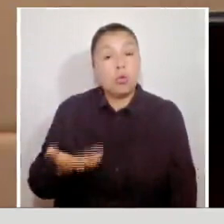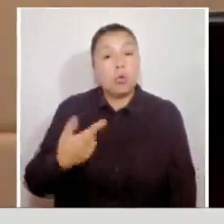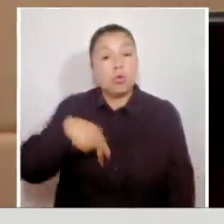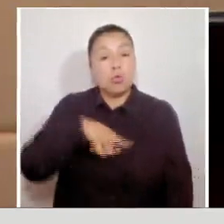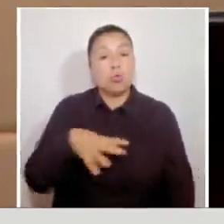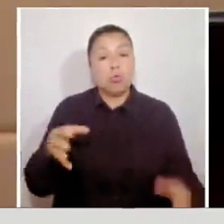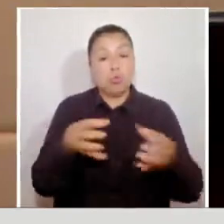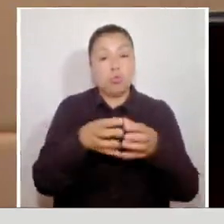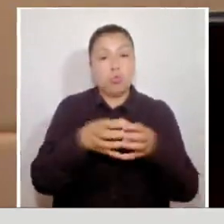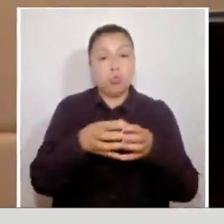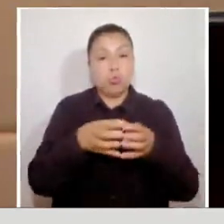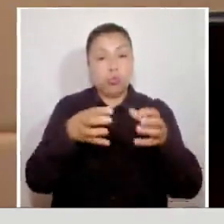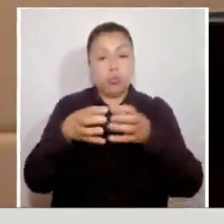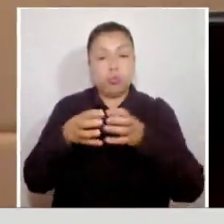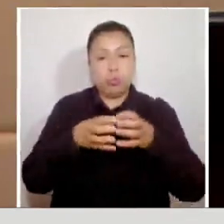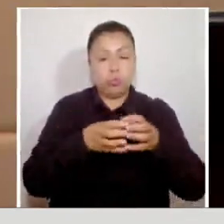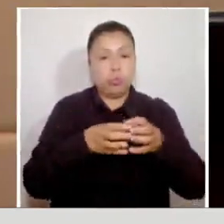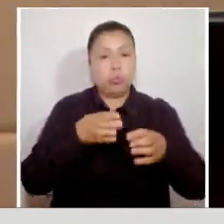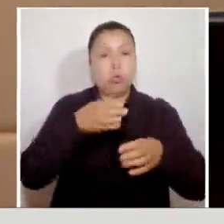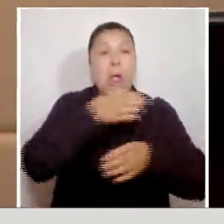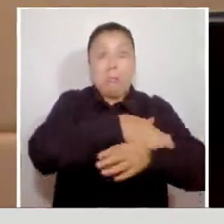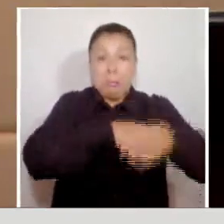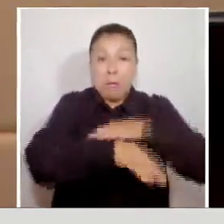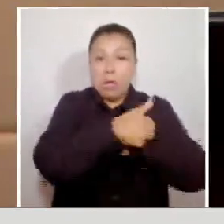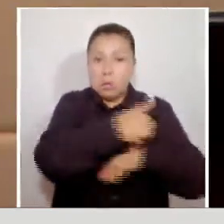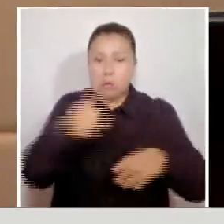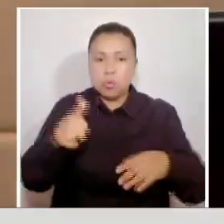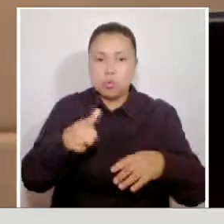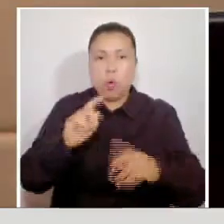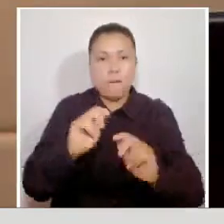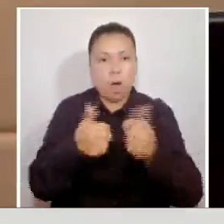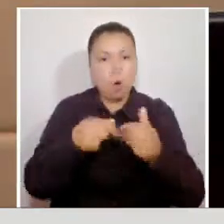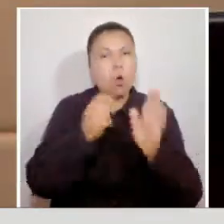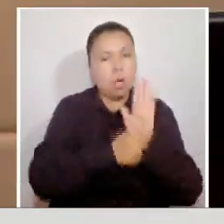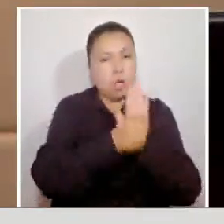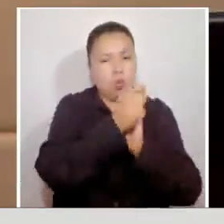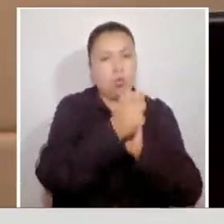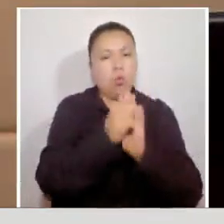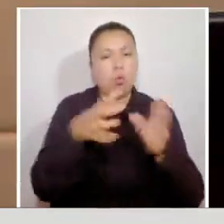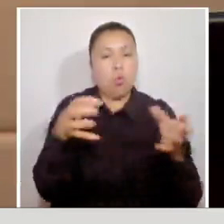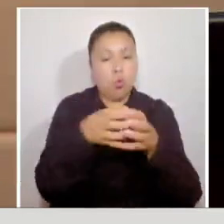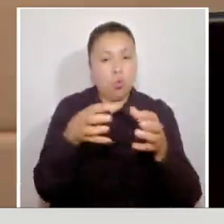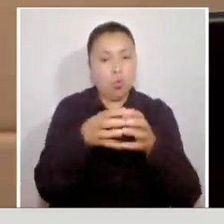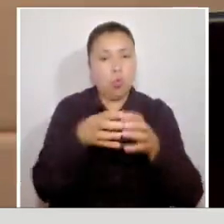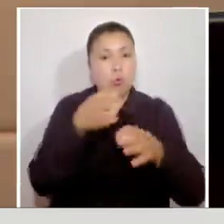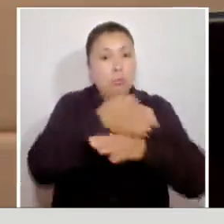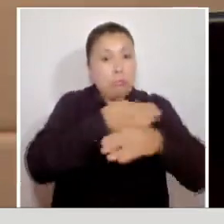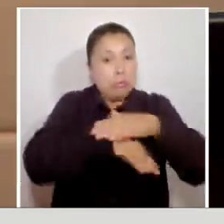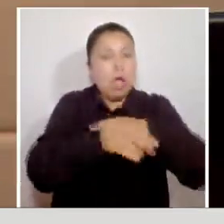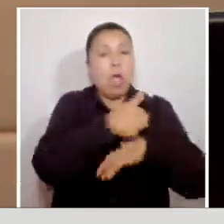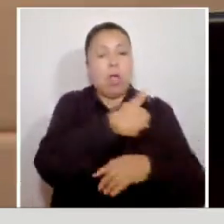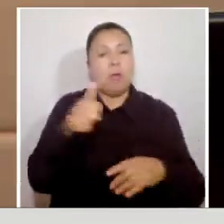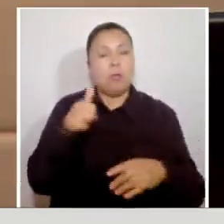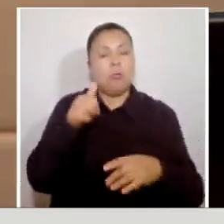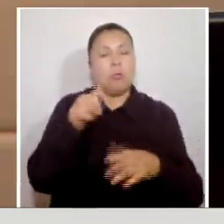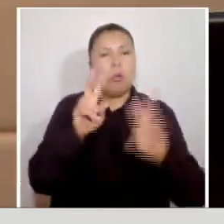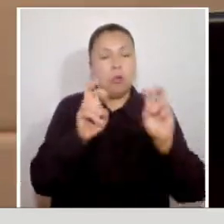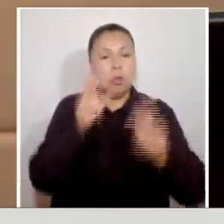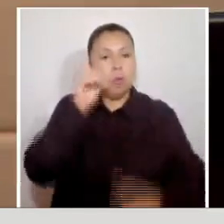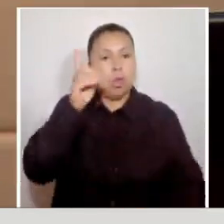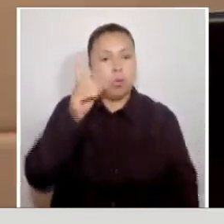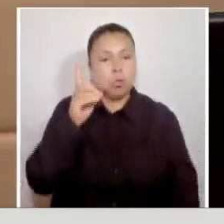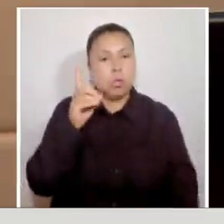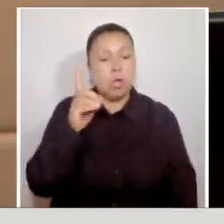transversal de diputados a quien valoro y de verdad reconozco una bancada transversal por la discapacidad